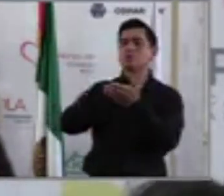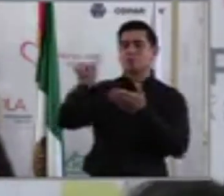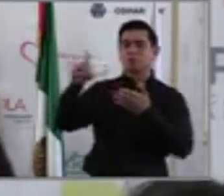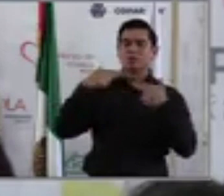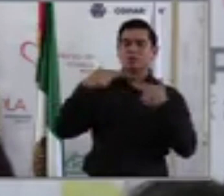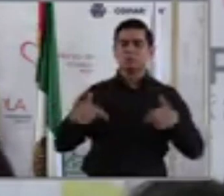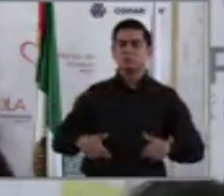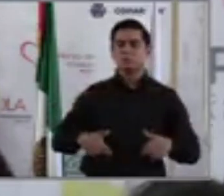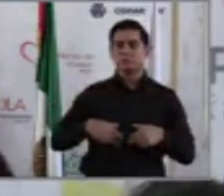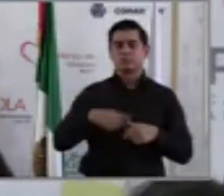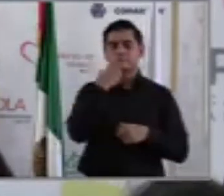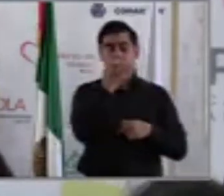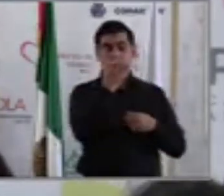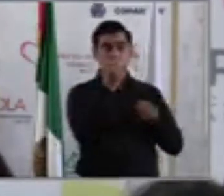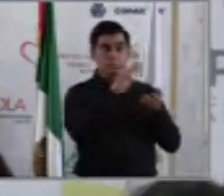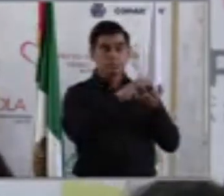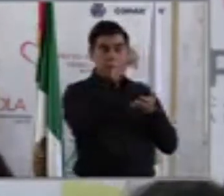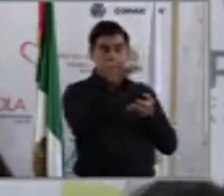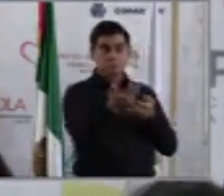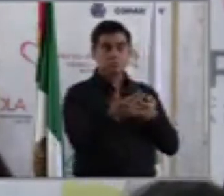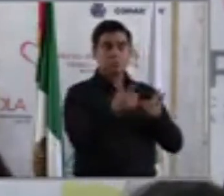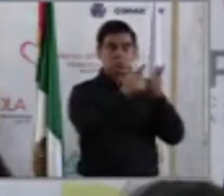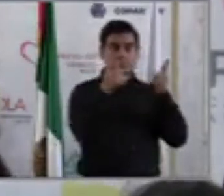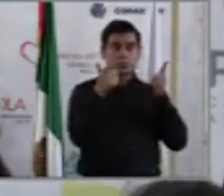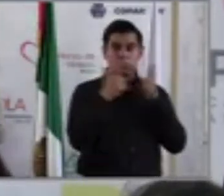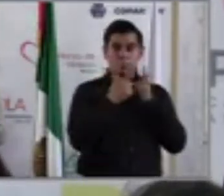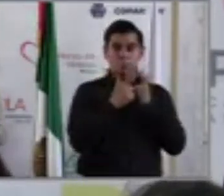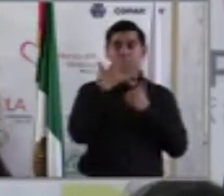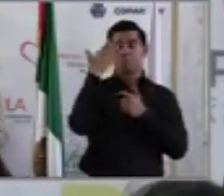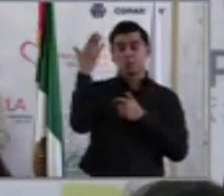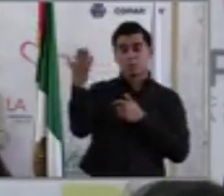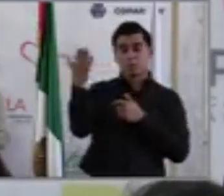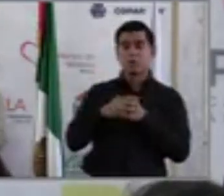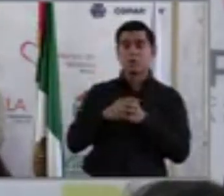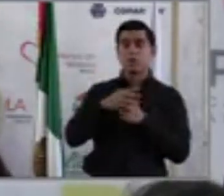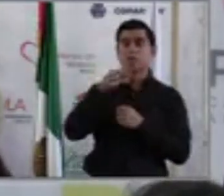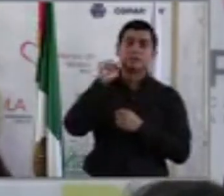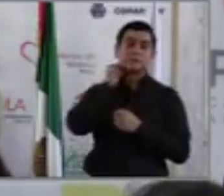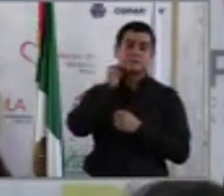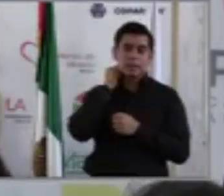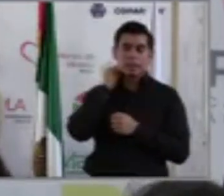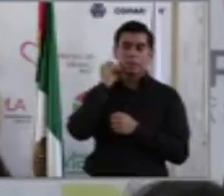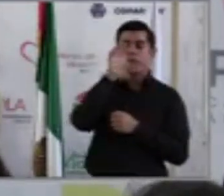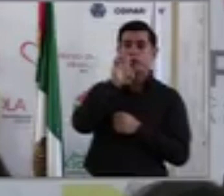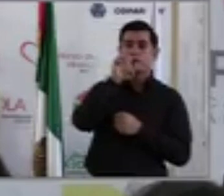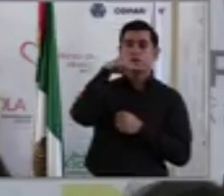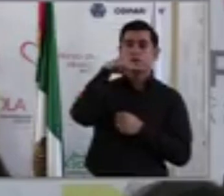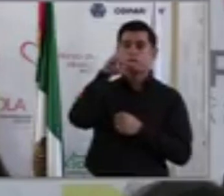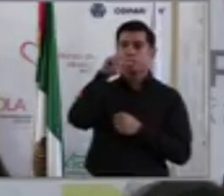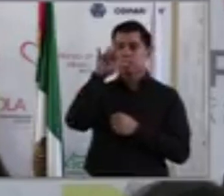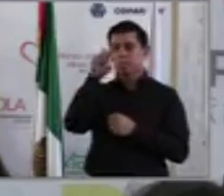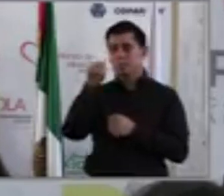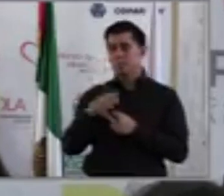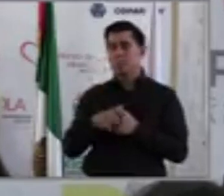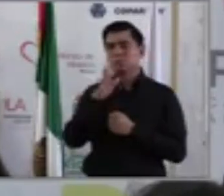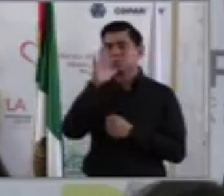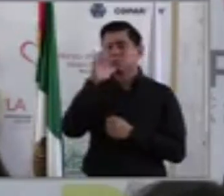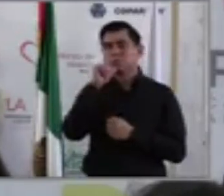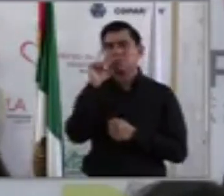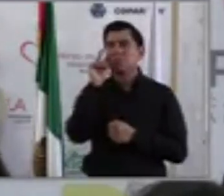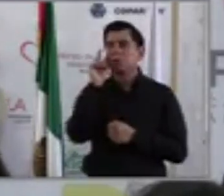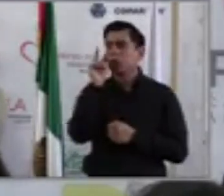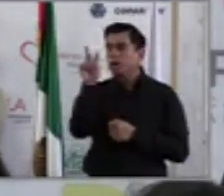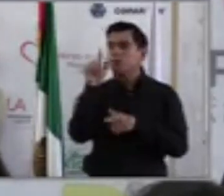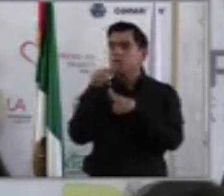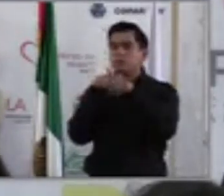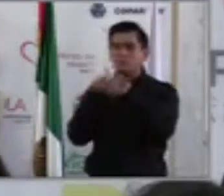mucho que forme parte de este equipo, de este proyecto, el senador Emilio Álvarez y Casa. Porque no podemos seguir viendo